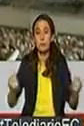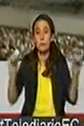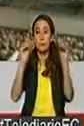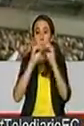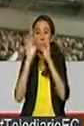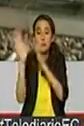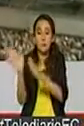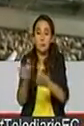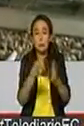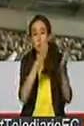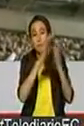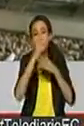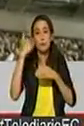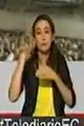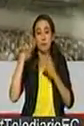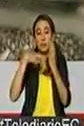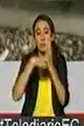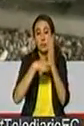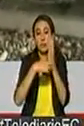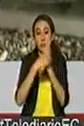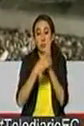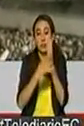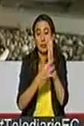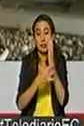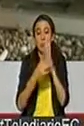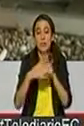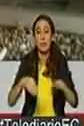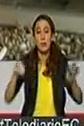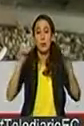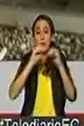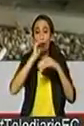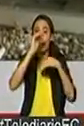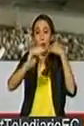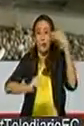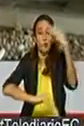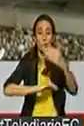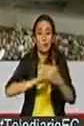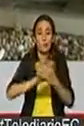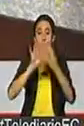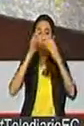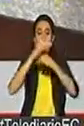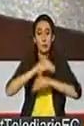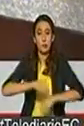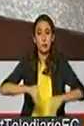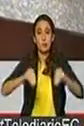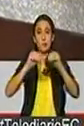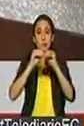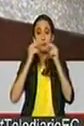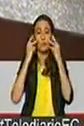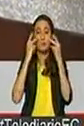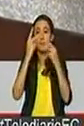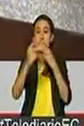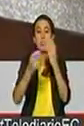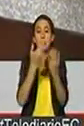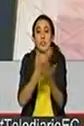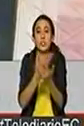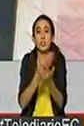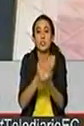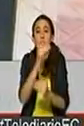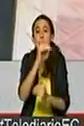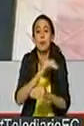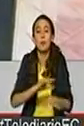ni siquiera tener una libreta de ahorros. Somos un grupo de no más de 400 personas. Se retiró de la propuesta lo que tiene que ver con